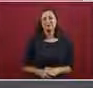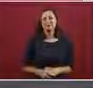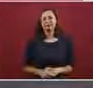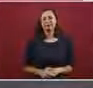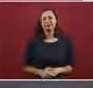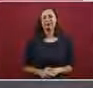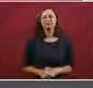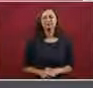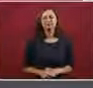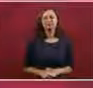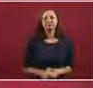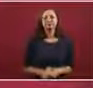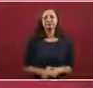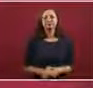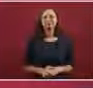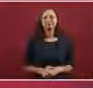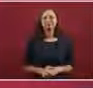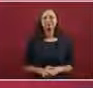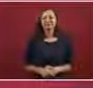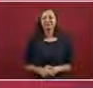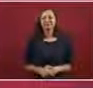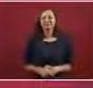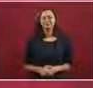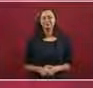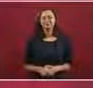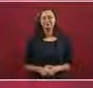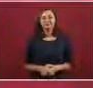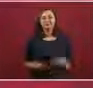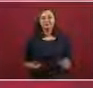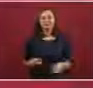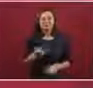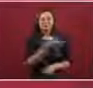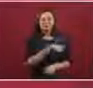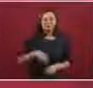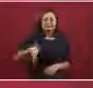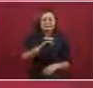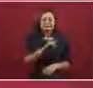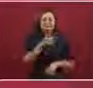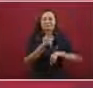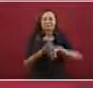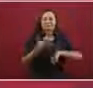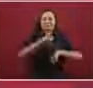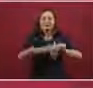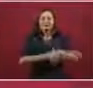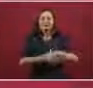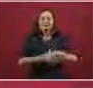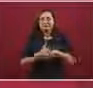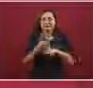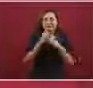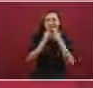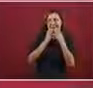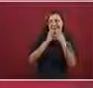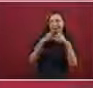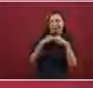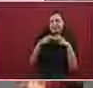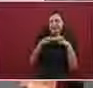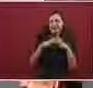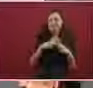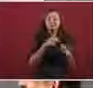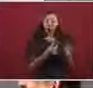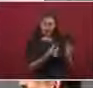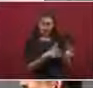Ahorita se ponen nerviosos los que están administrando ahora, porque ya lo dije, y ahora a ver, a buscar los papeles.